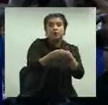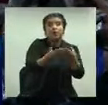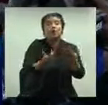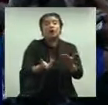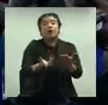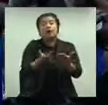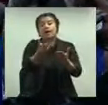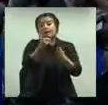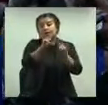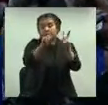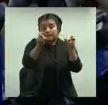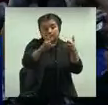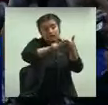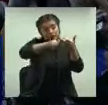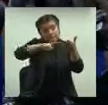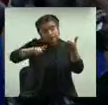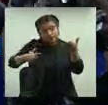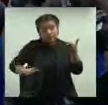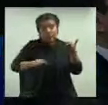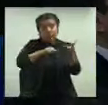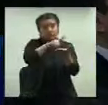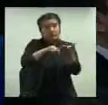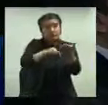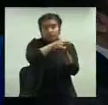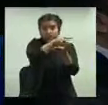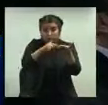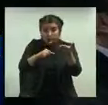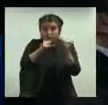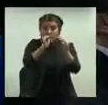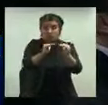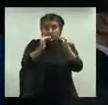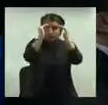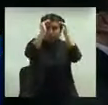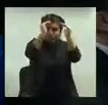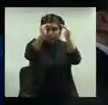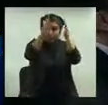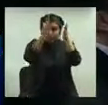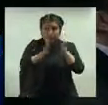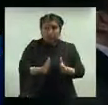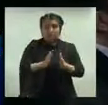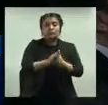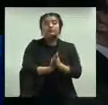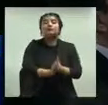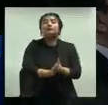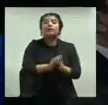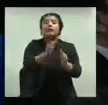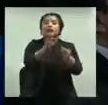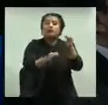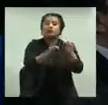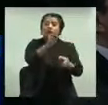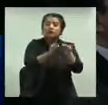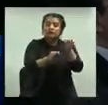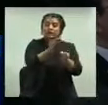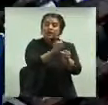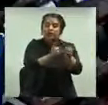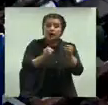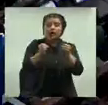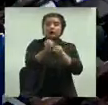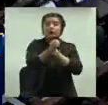para integrar nómina de postulados para elección de los magistrados de la Corte Suprema de Justicia.